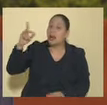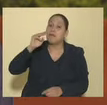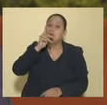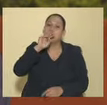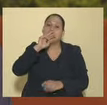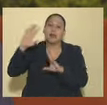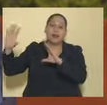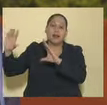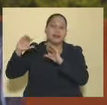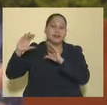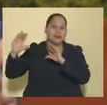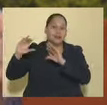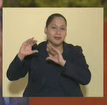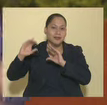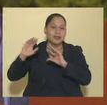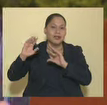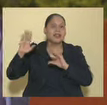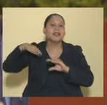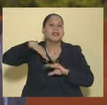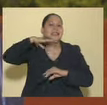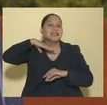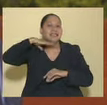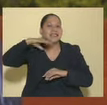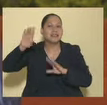niño, por eso se educa en un